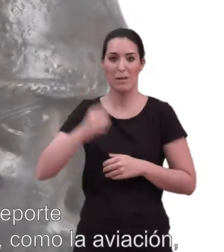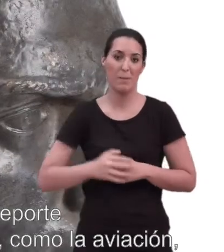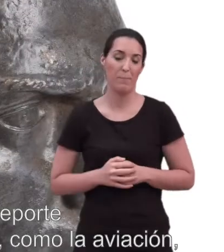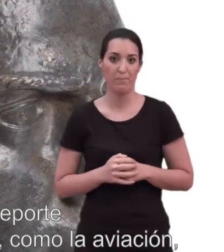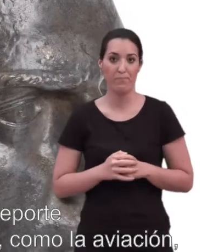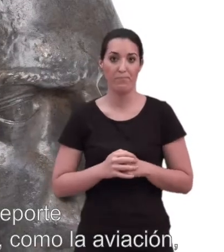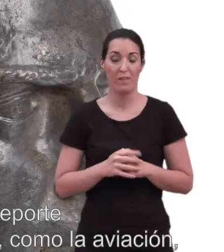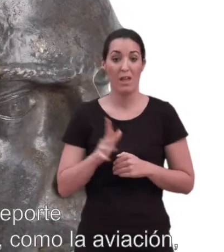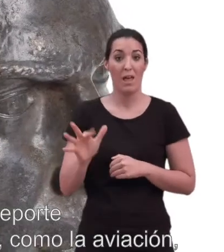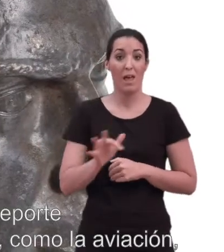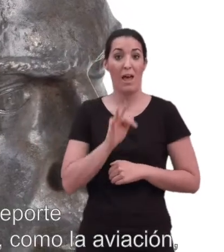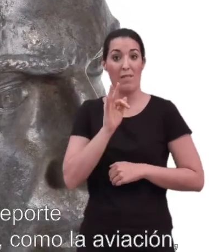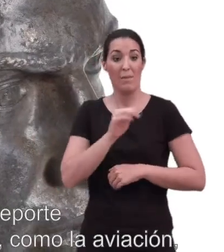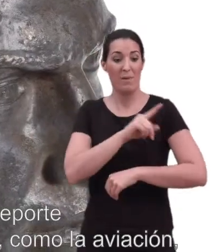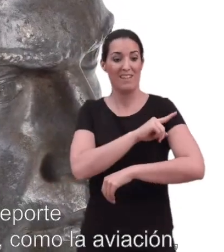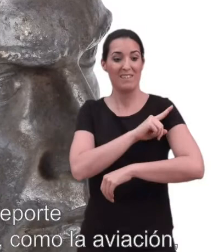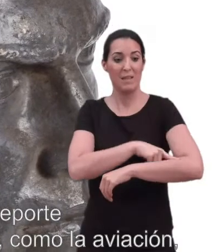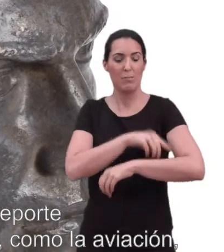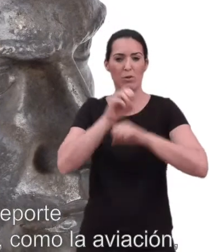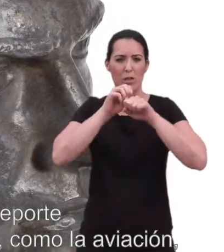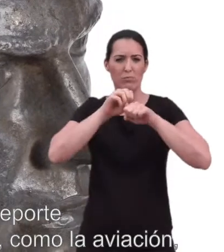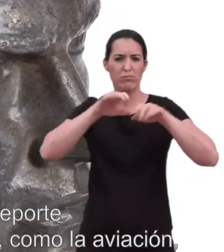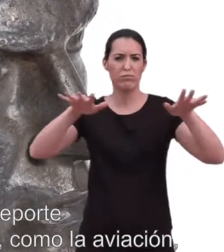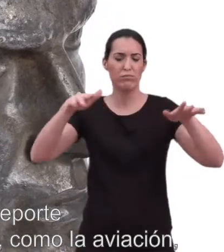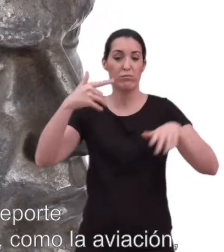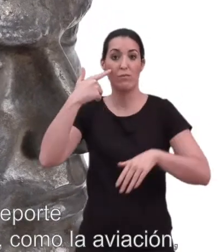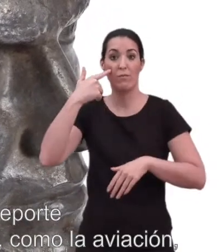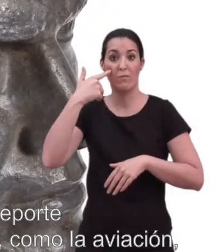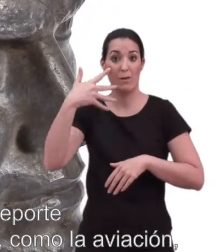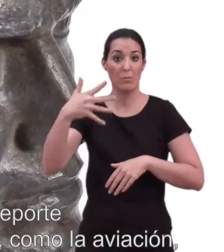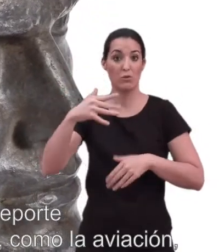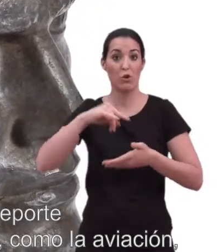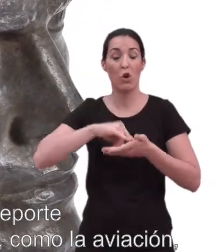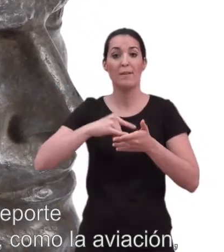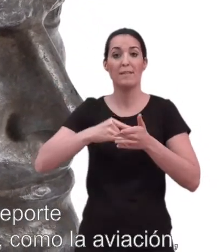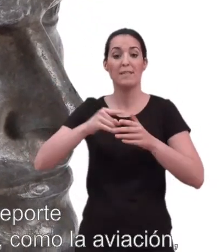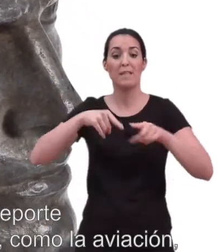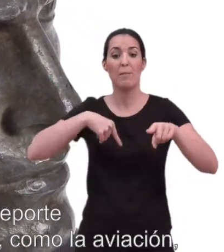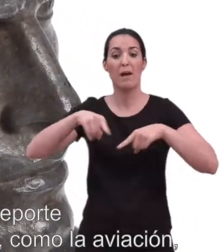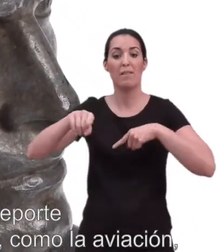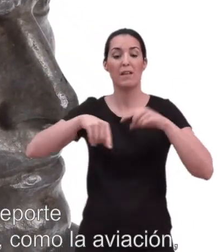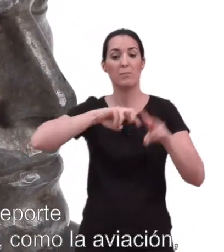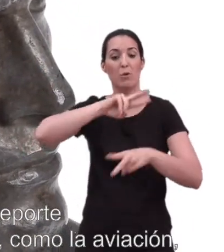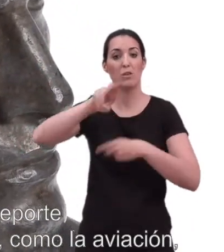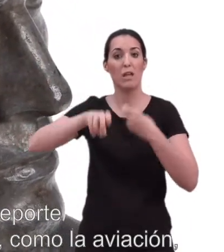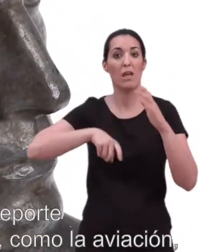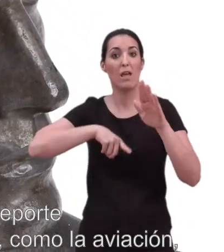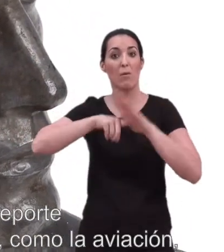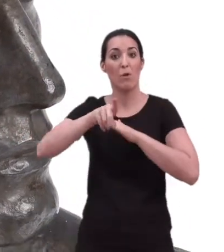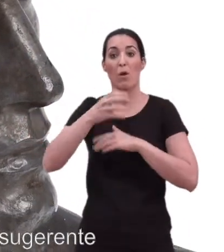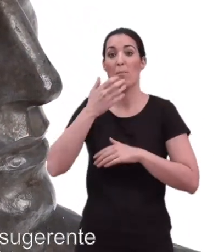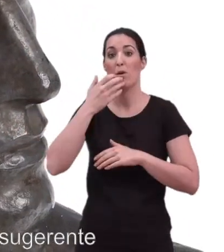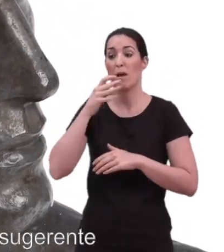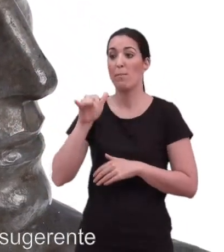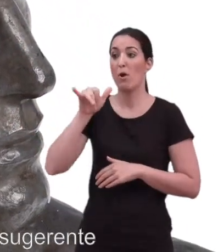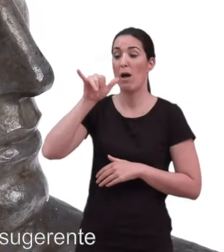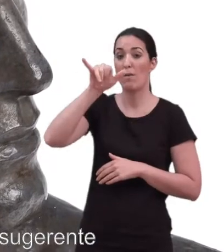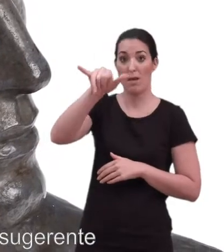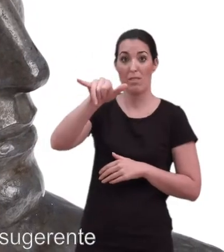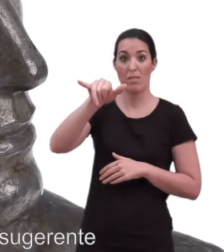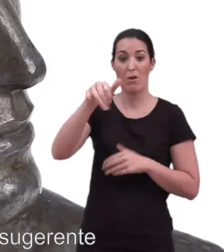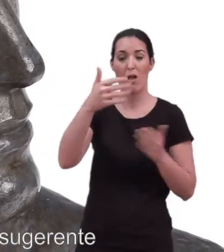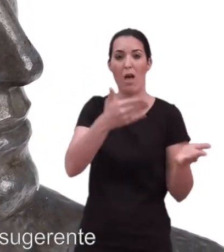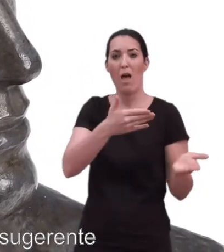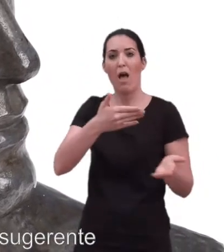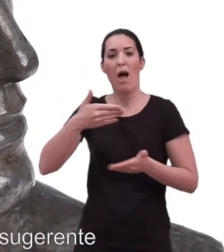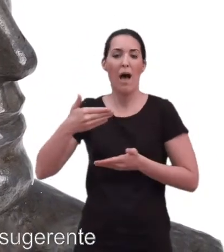la popularización del deporte y la evolución de los sistemas de transporte, como la aviación, generan un imaginario